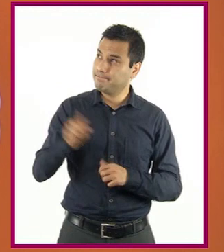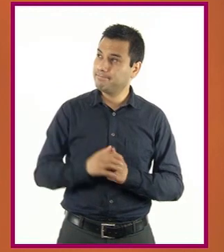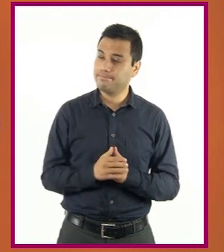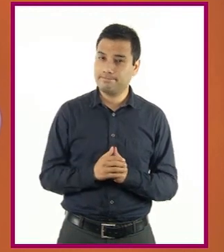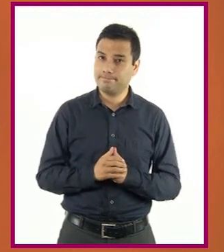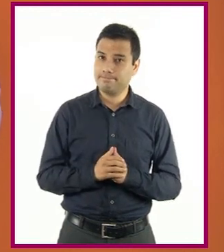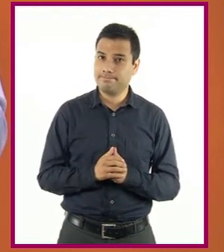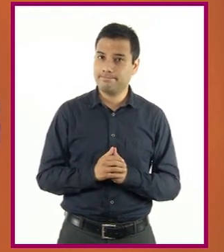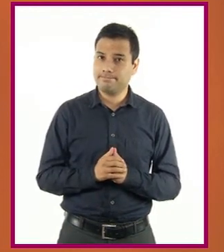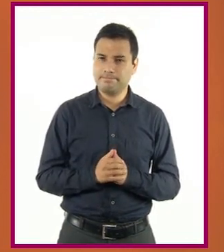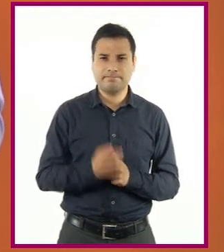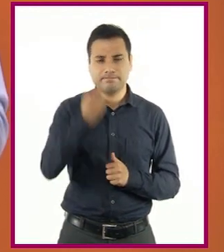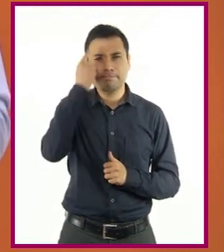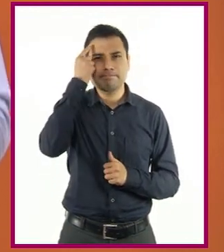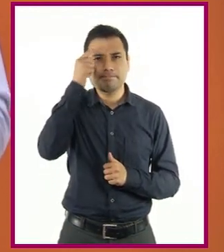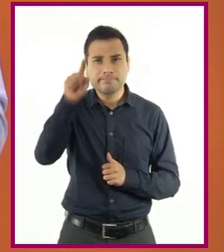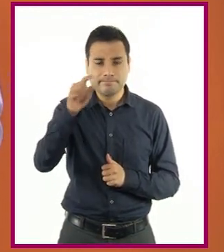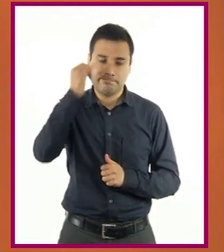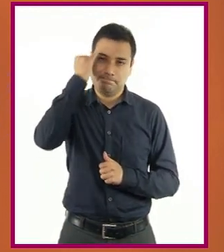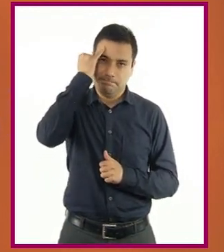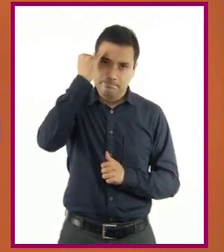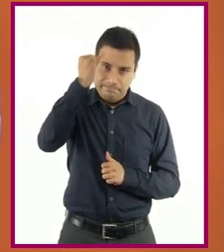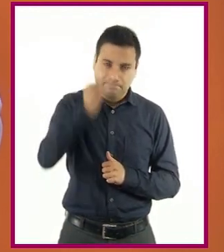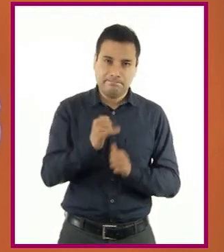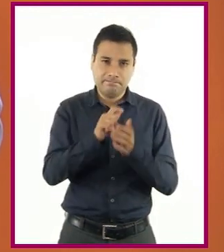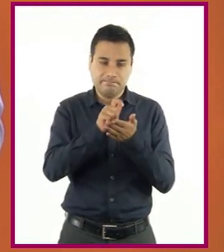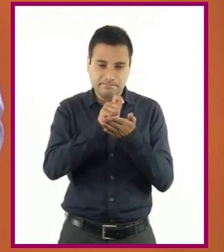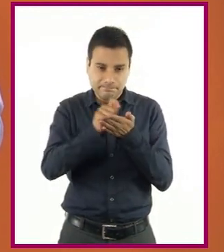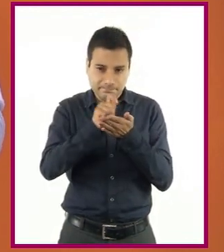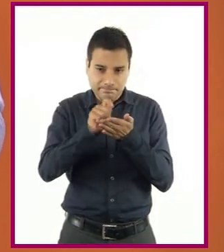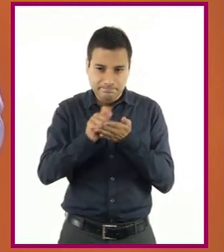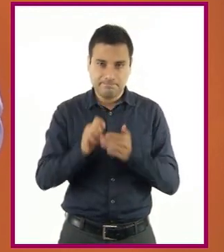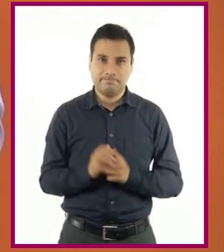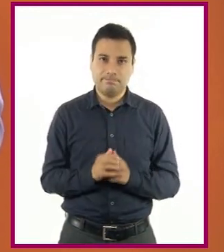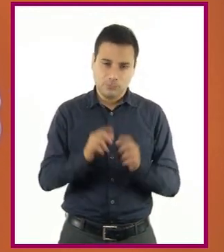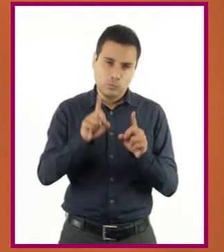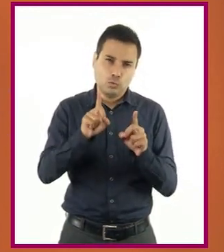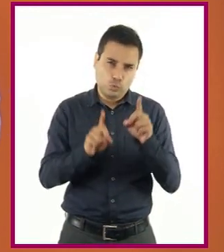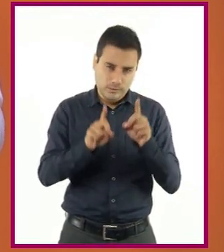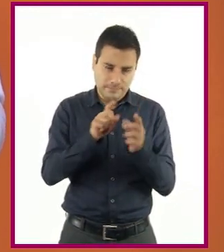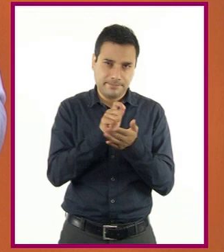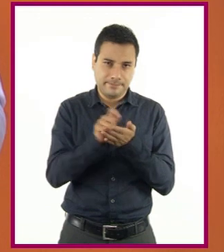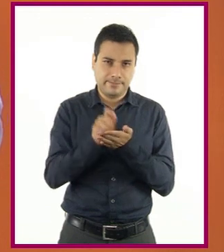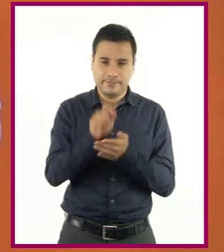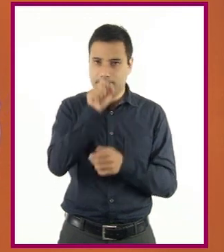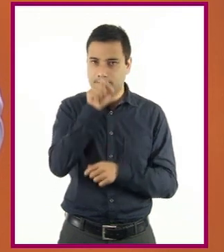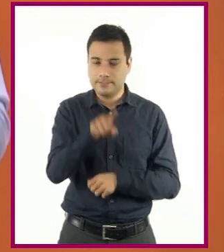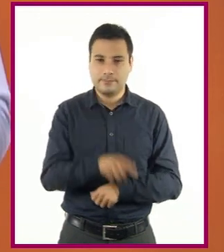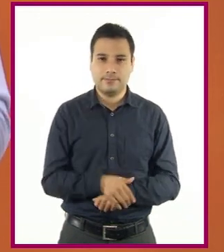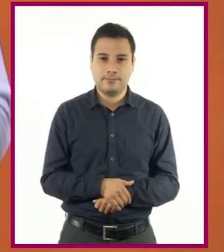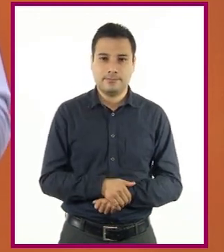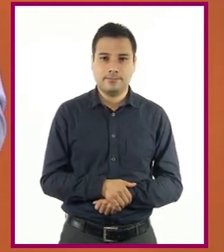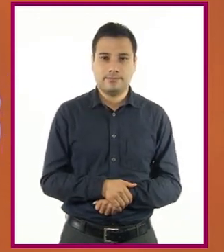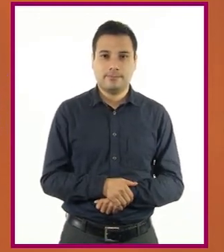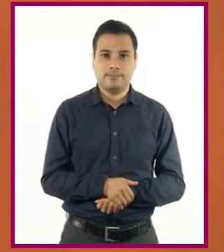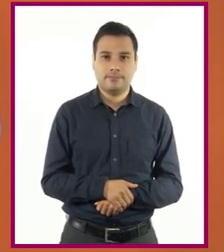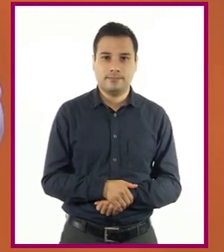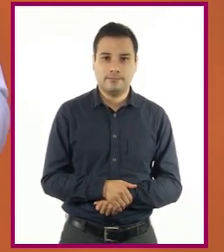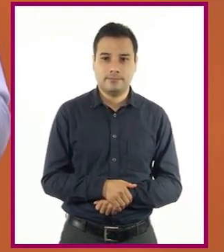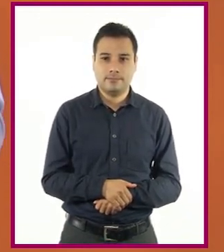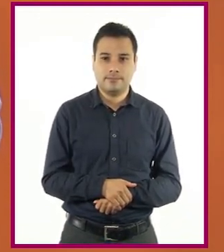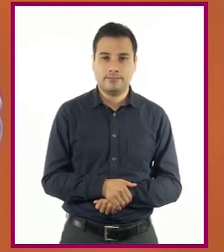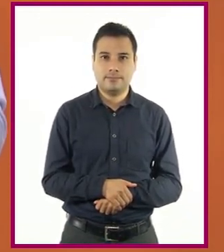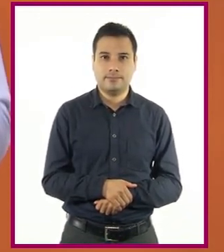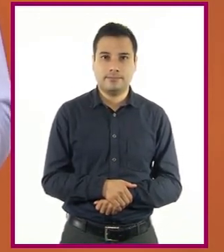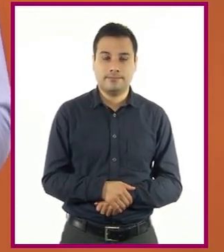bolígrafo, para que anoten las ideas principales, así como las dudas y reflexiones, que surjan a partir de la revisión del tema. Si